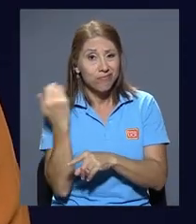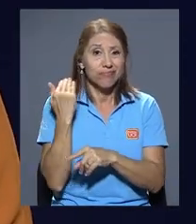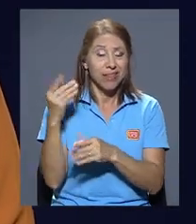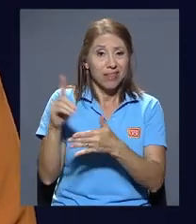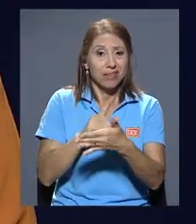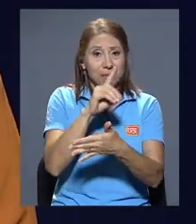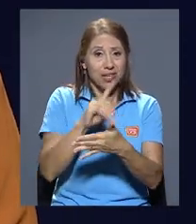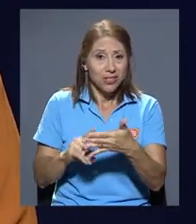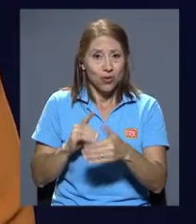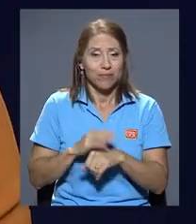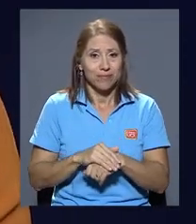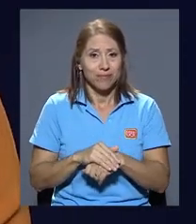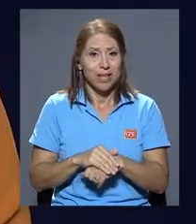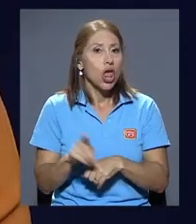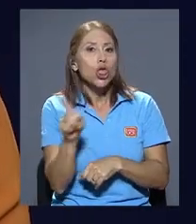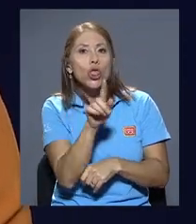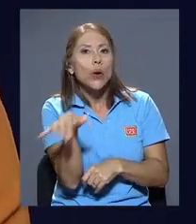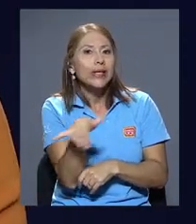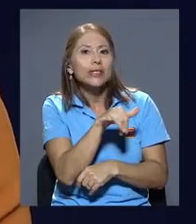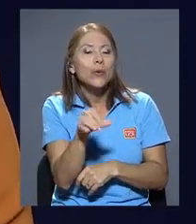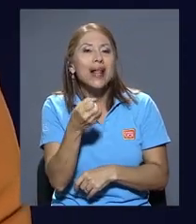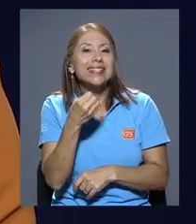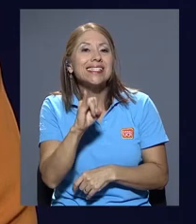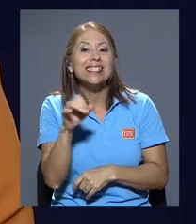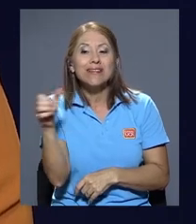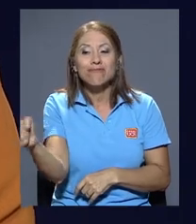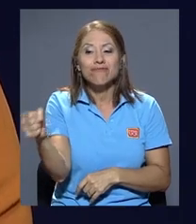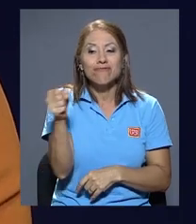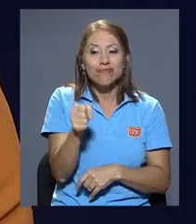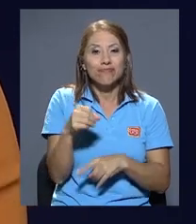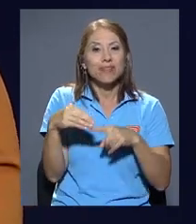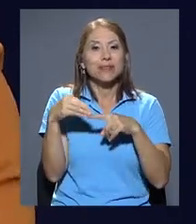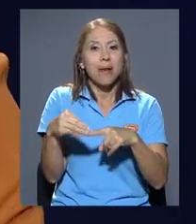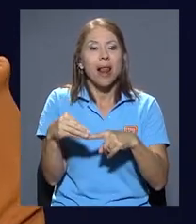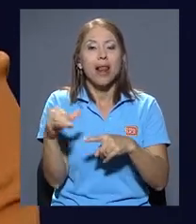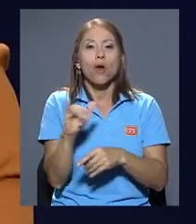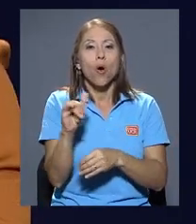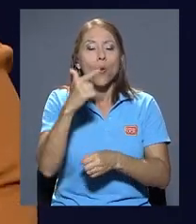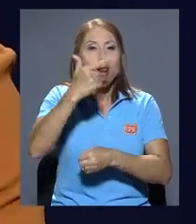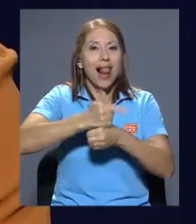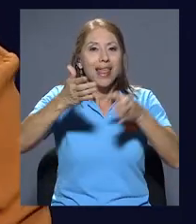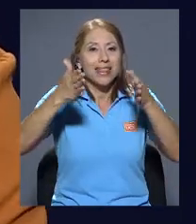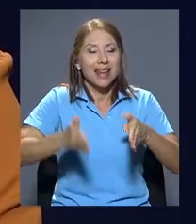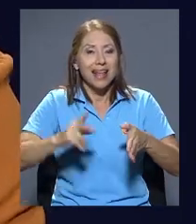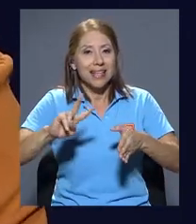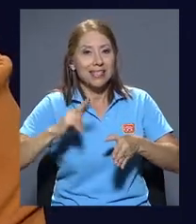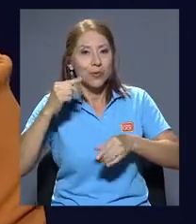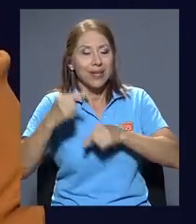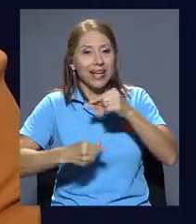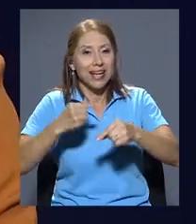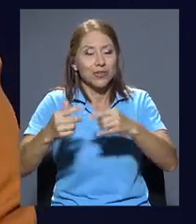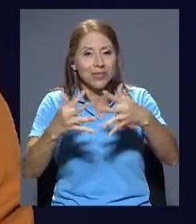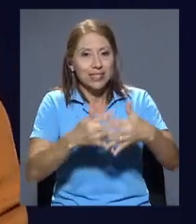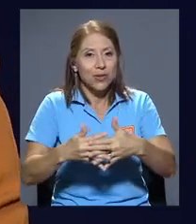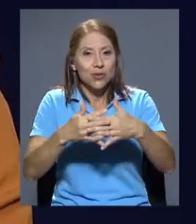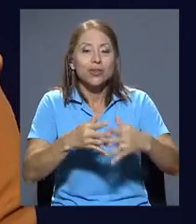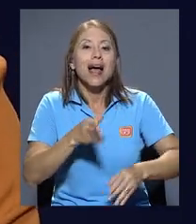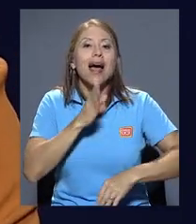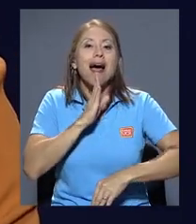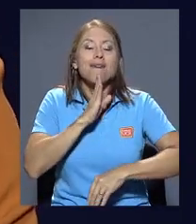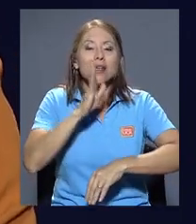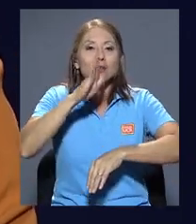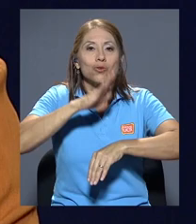ponemos el personaje principal como una latina de segunda generación en Estados Unidos, hablando de los sistemas de procesamiento